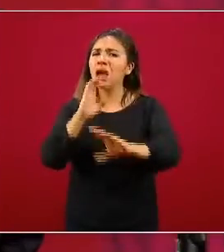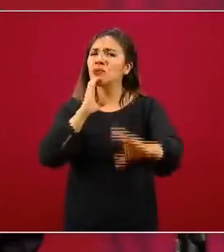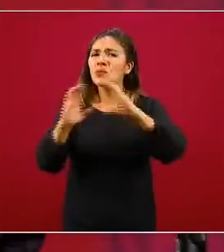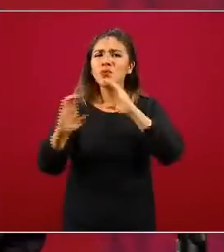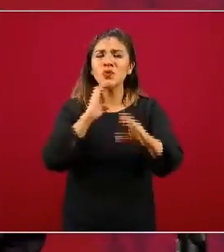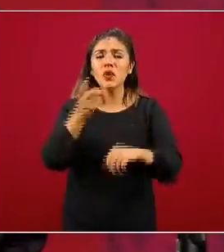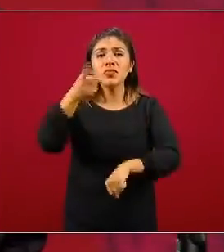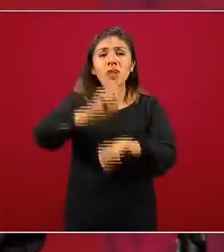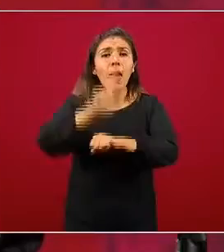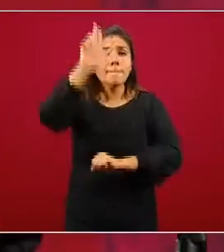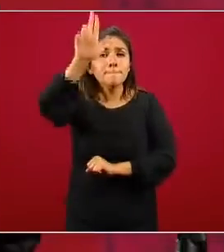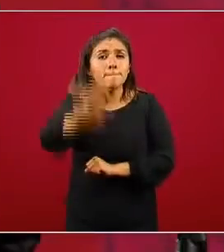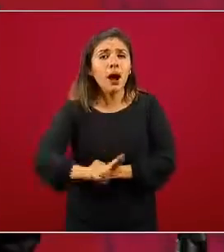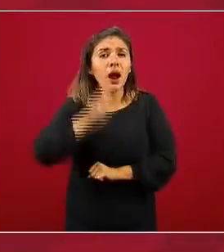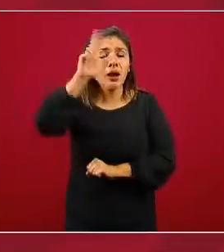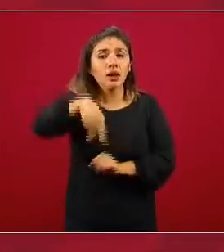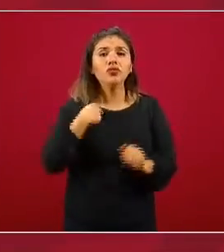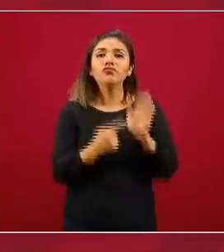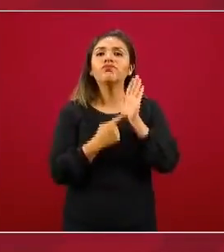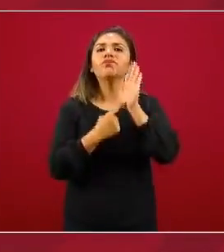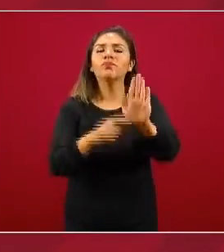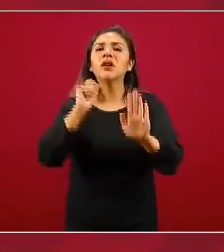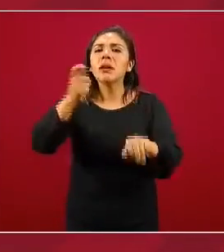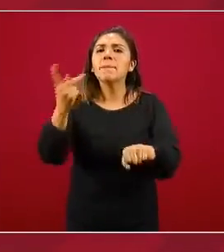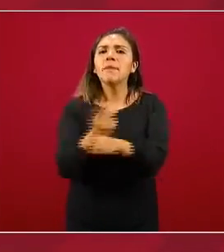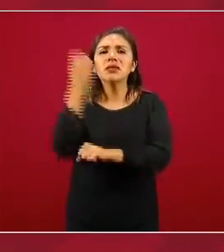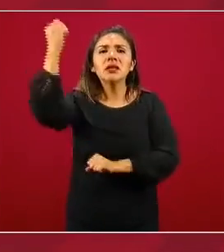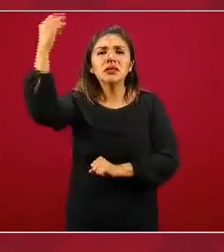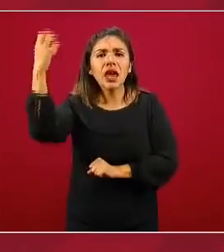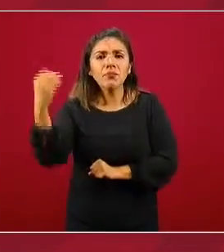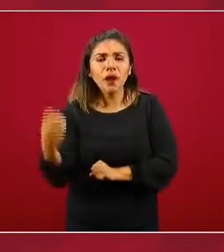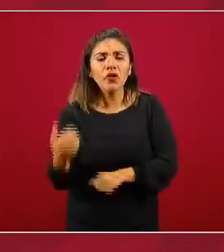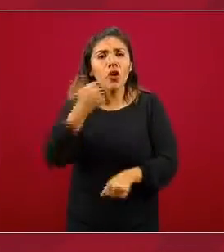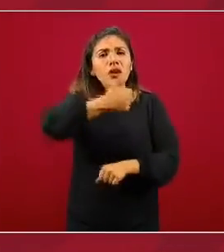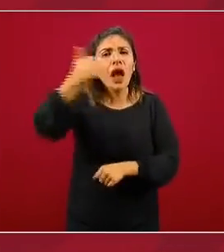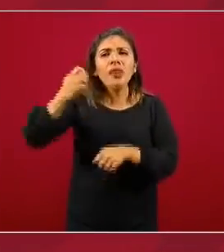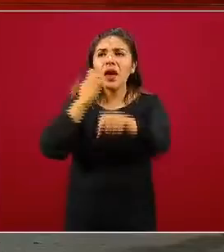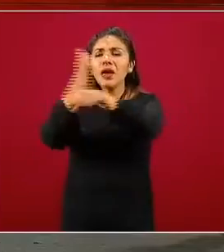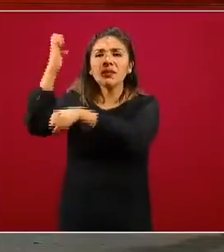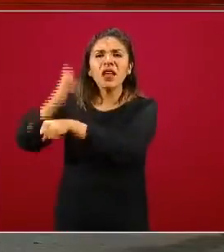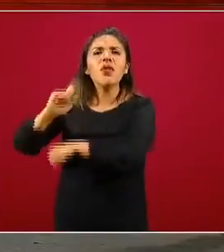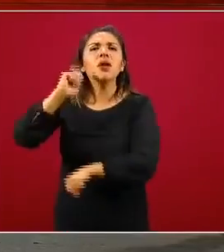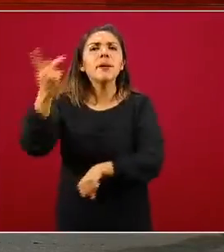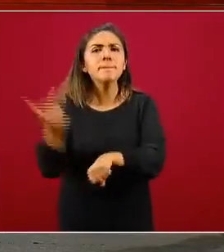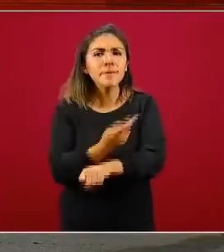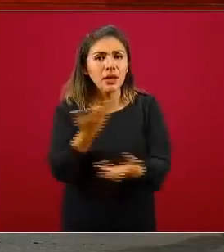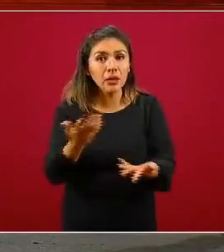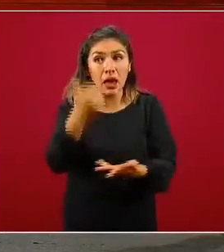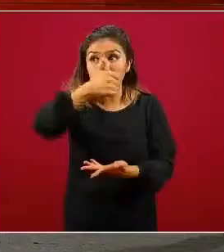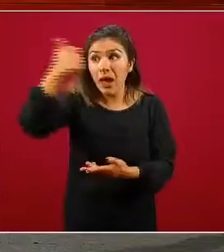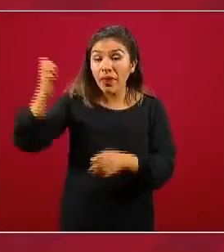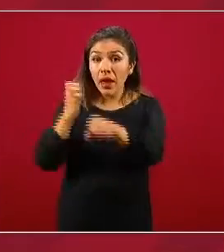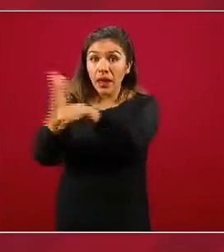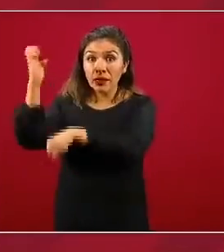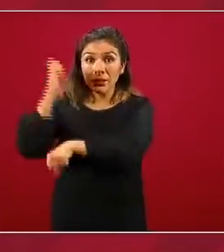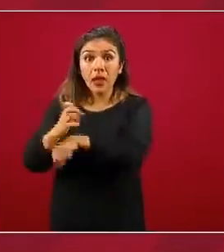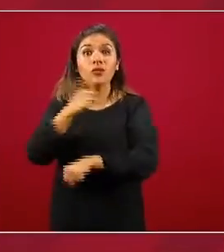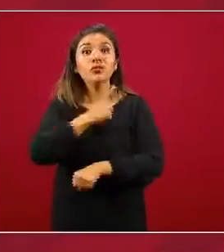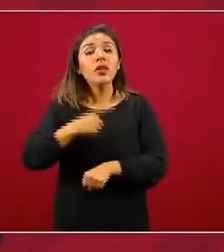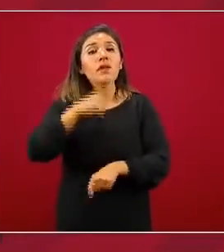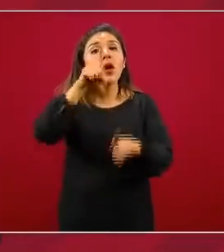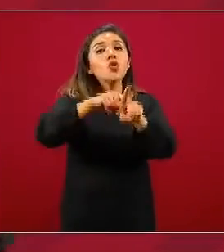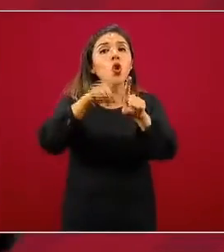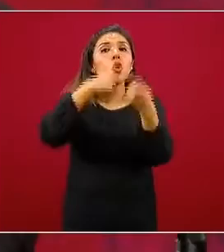Los martes presentaremos el estado del semáforo para cada entidad federativa. Cada entidad federativa obviamente va a tener un